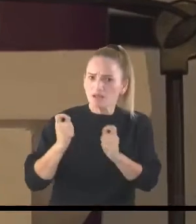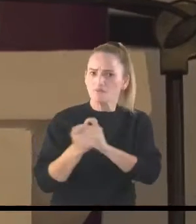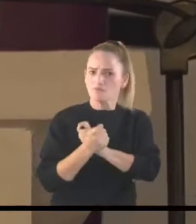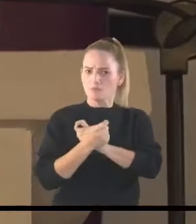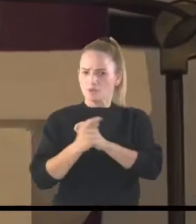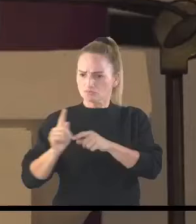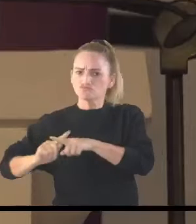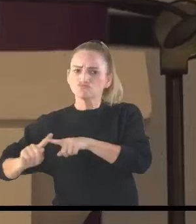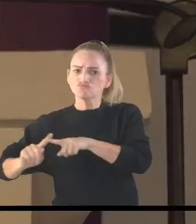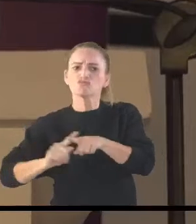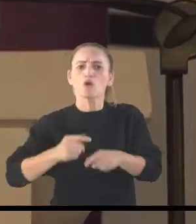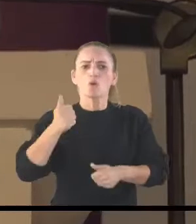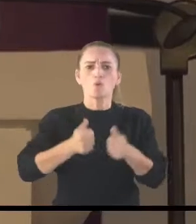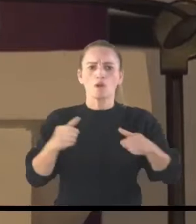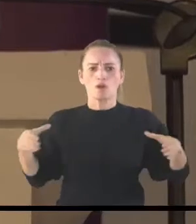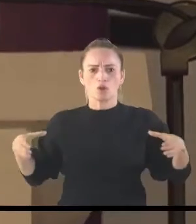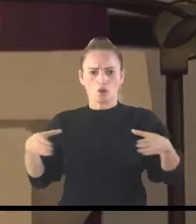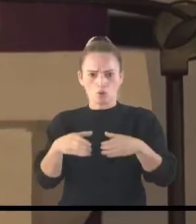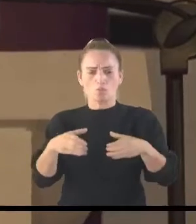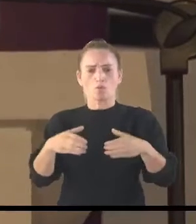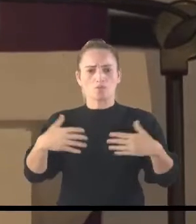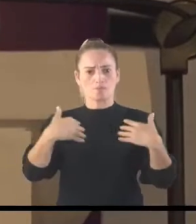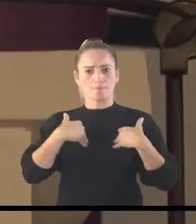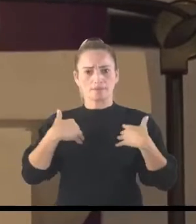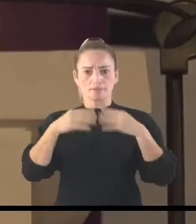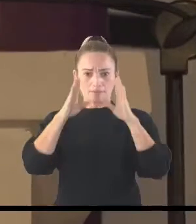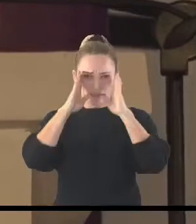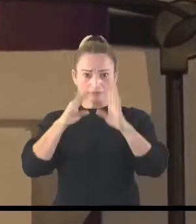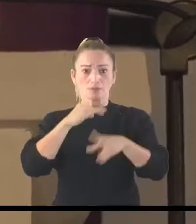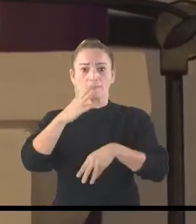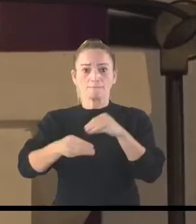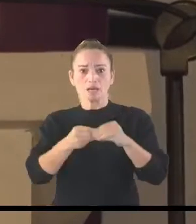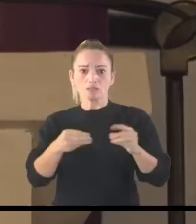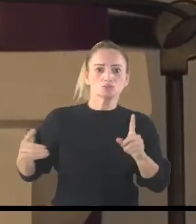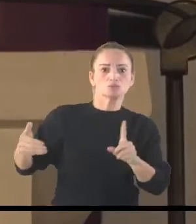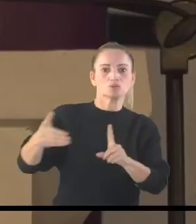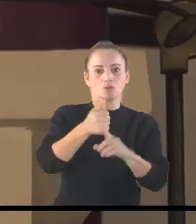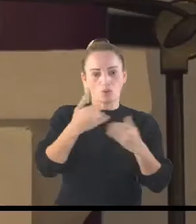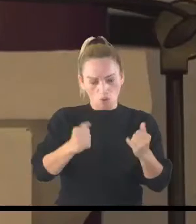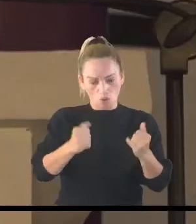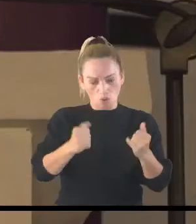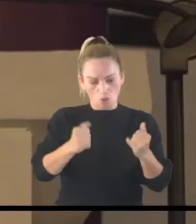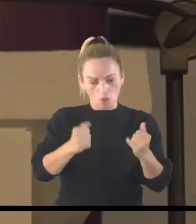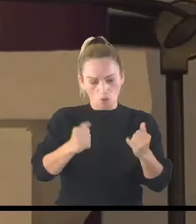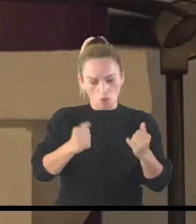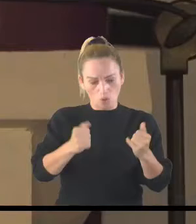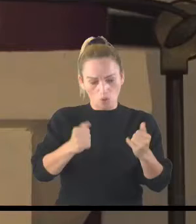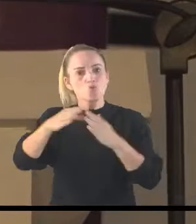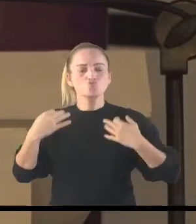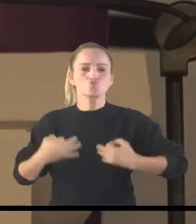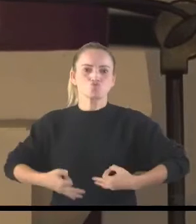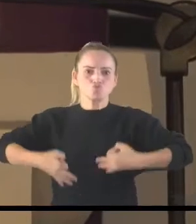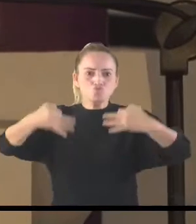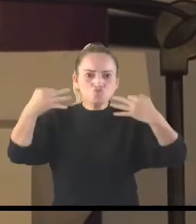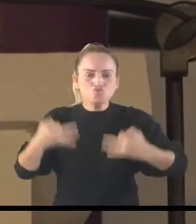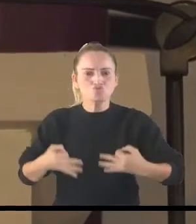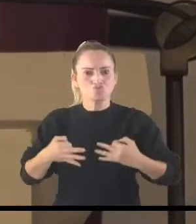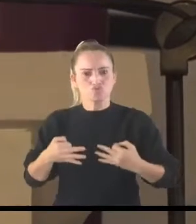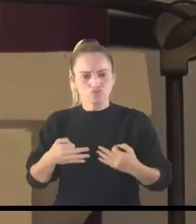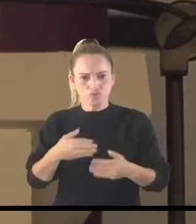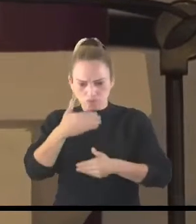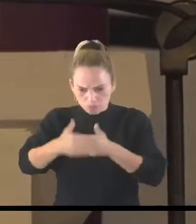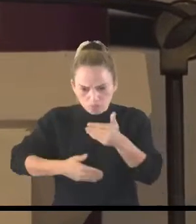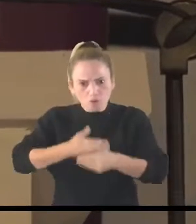transformaciones, incluida la de la Unidad para las Víctimas, y ha logrado que hoy avancemos y desarrollemos y demos